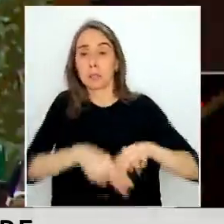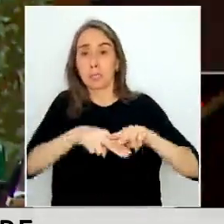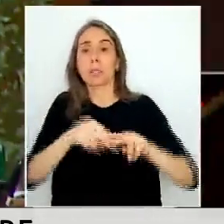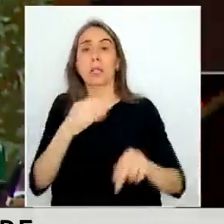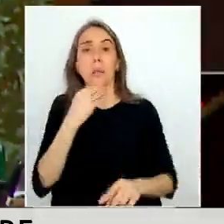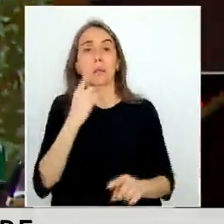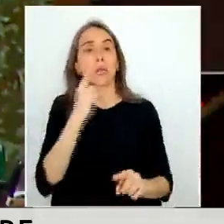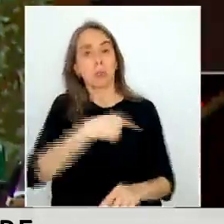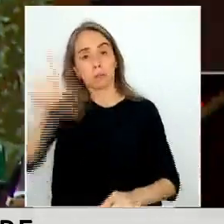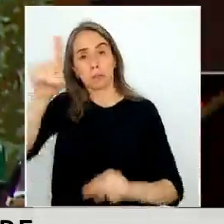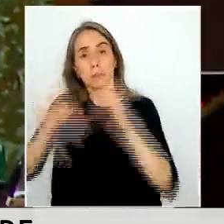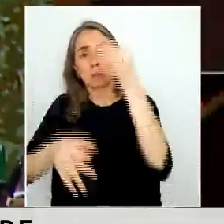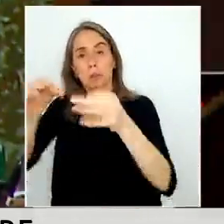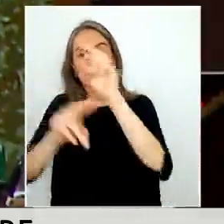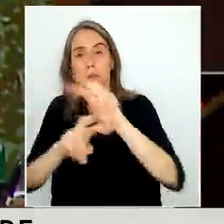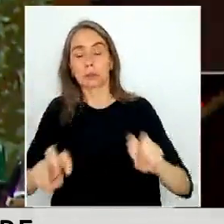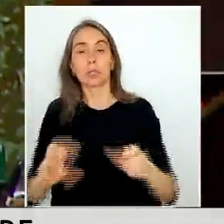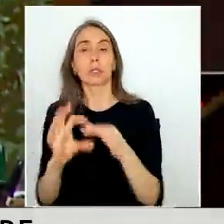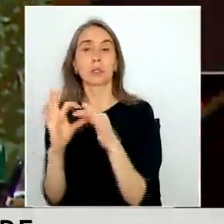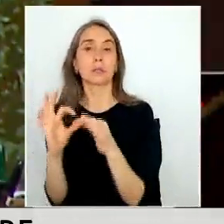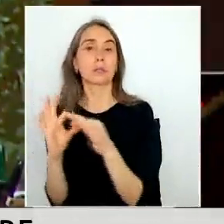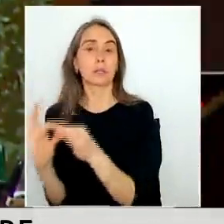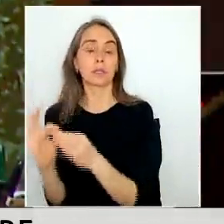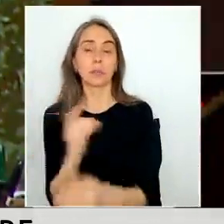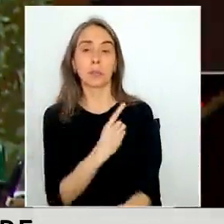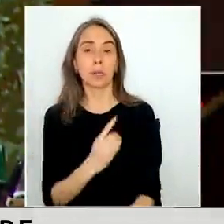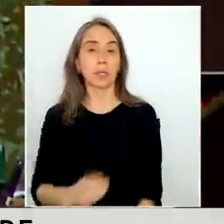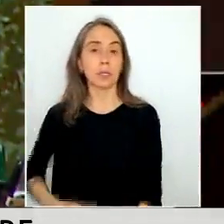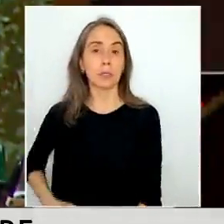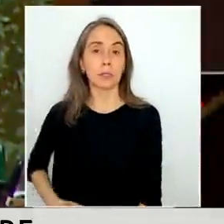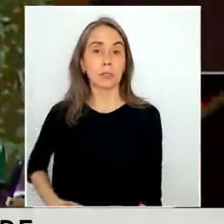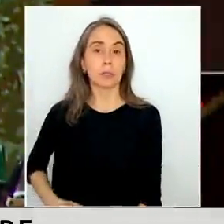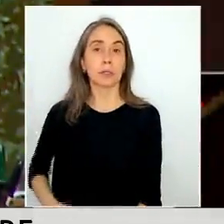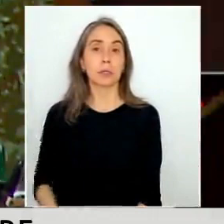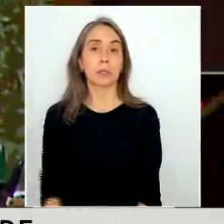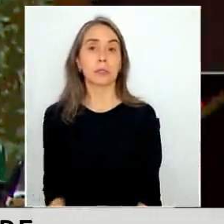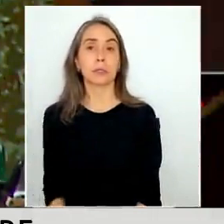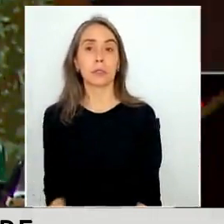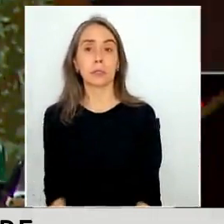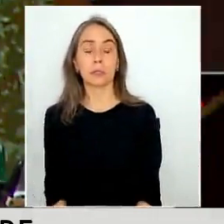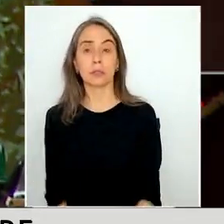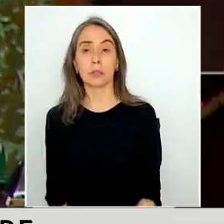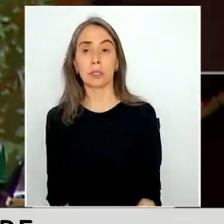gracias gracias diputado tiene la palabra el diputado ra